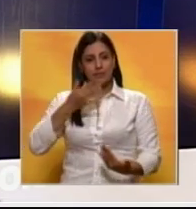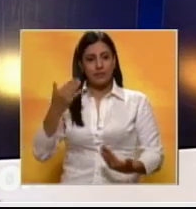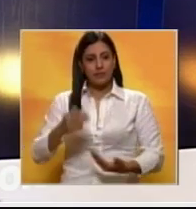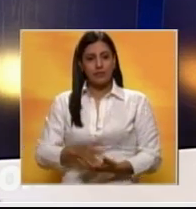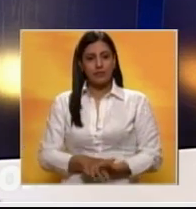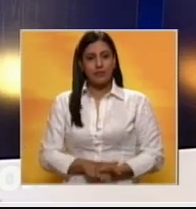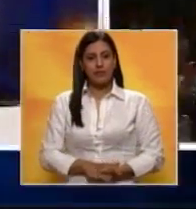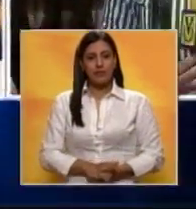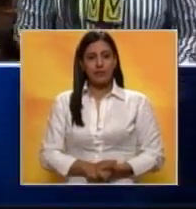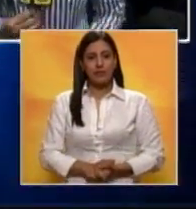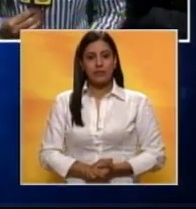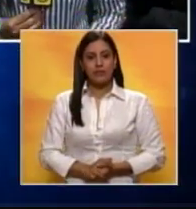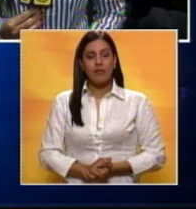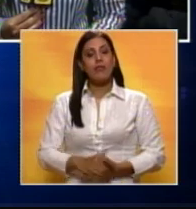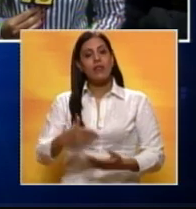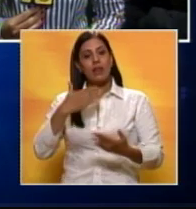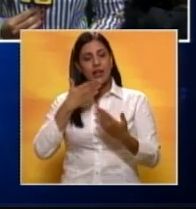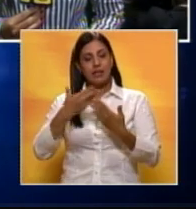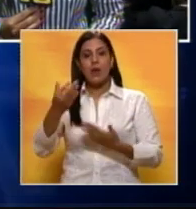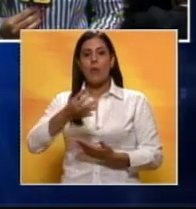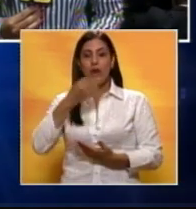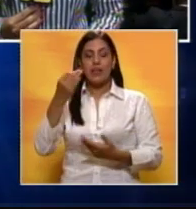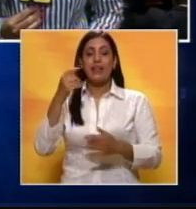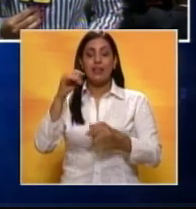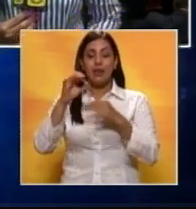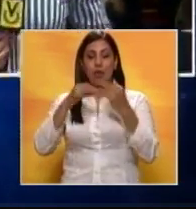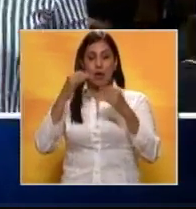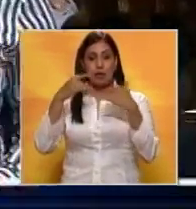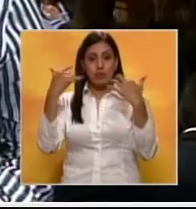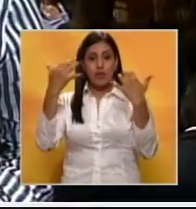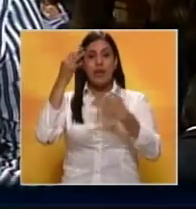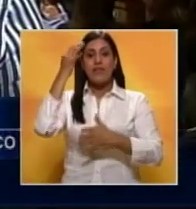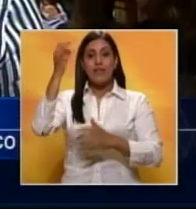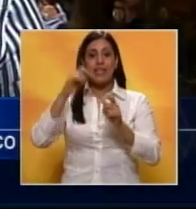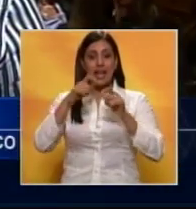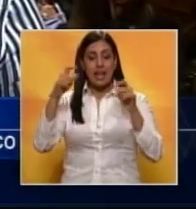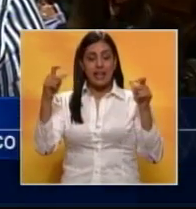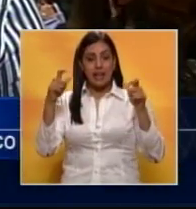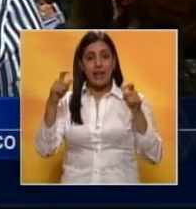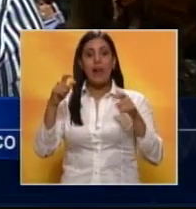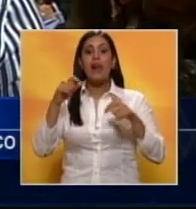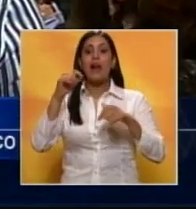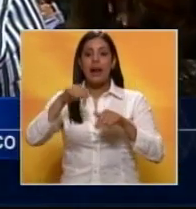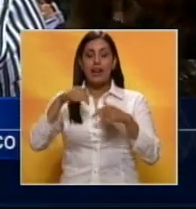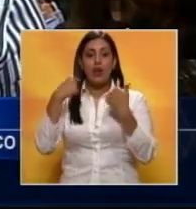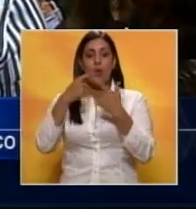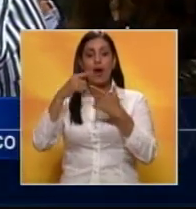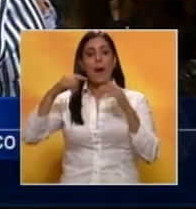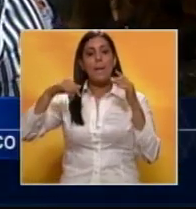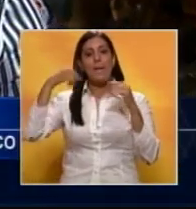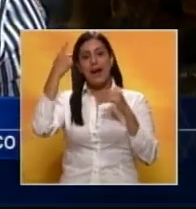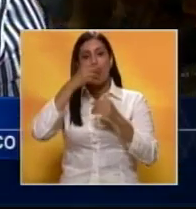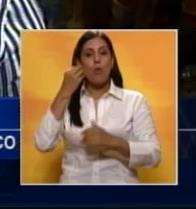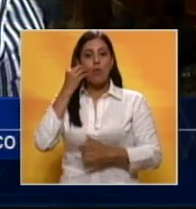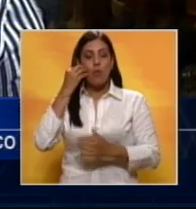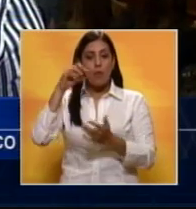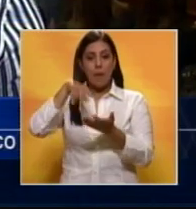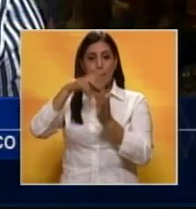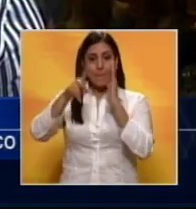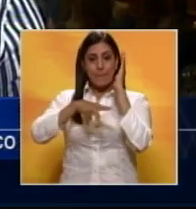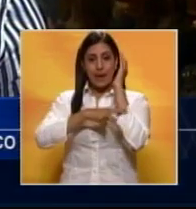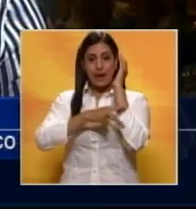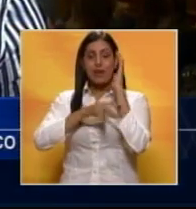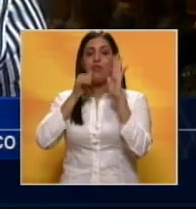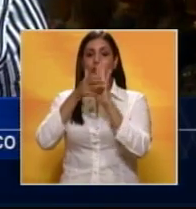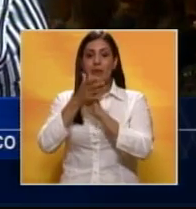Lirio. Gracias, buenas tardes. Desde el auditorio de la Fiscalía General de la República, acá en Parque Carabobo, la titular Luisa